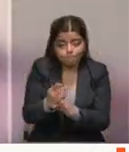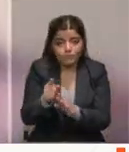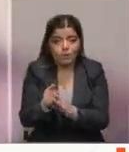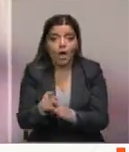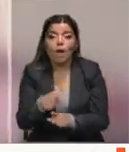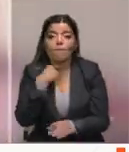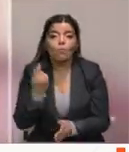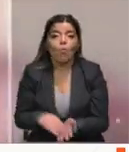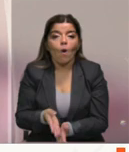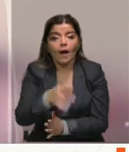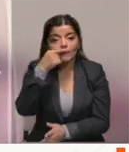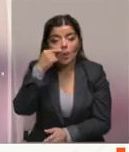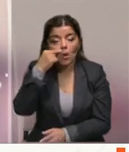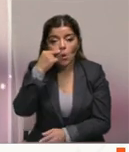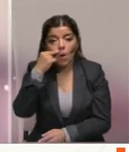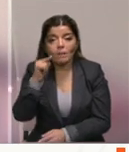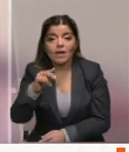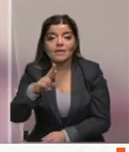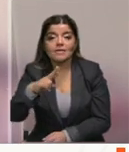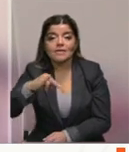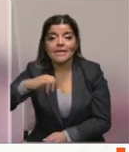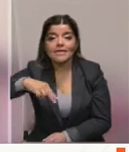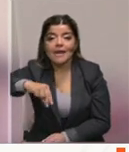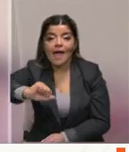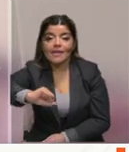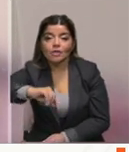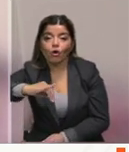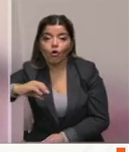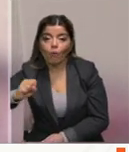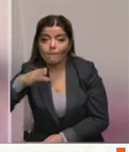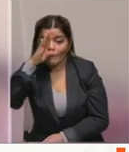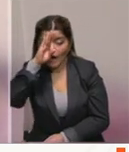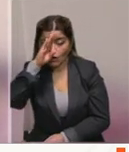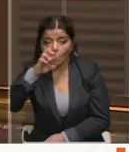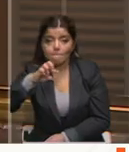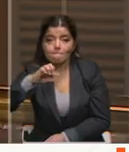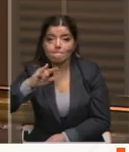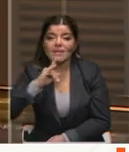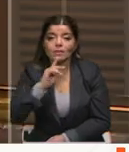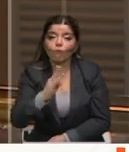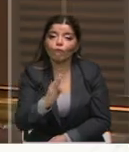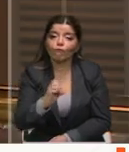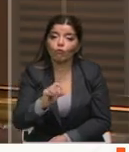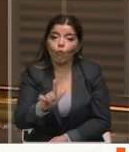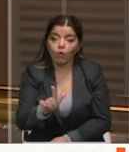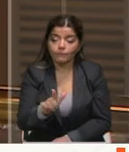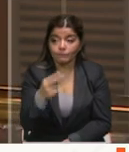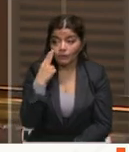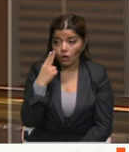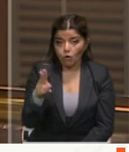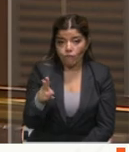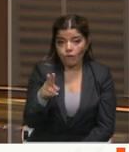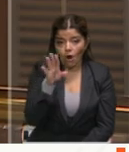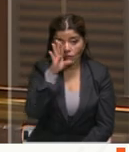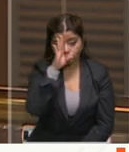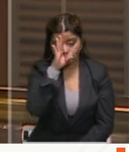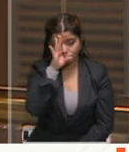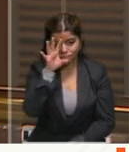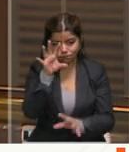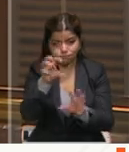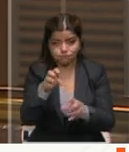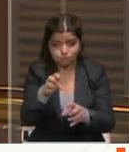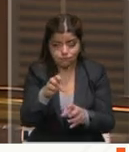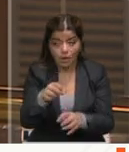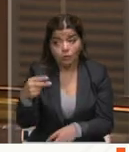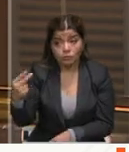un hombre atacado en Renaico por un pitbull. En caso de que uno vea una situación de un perro mordedor o un perro que ataque a las personas, ya sea con o sin